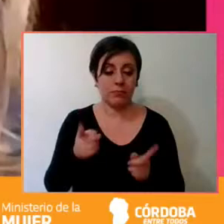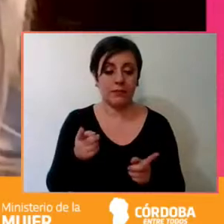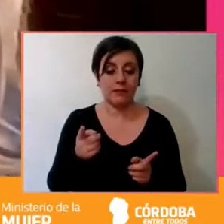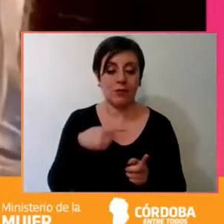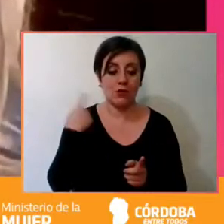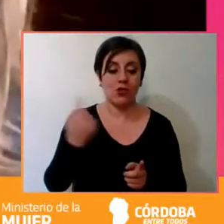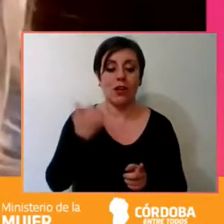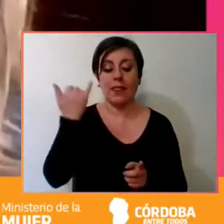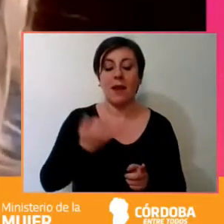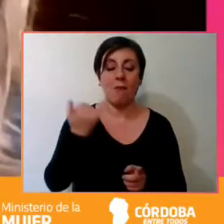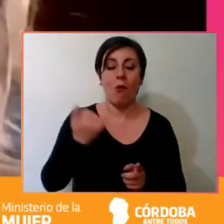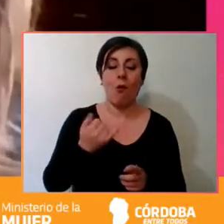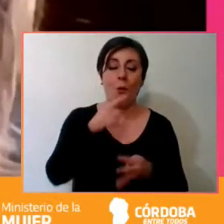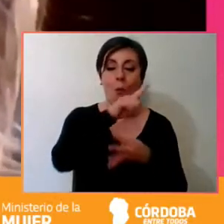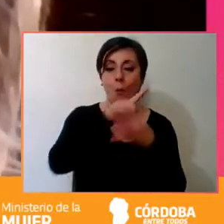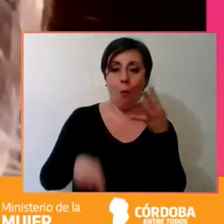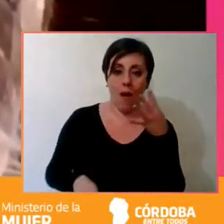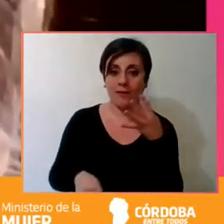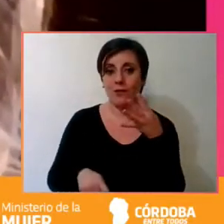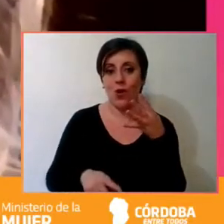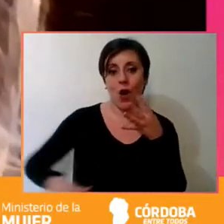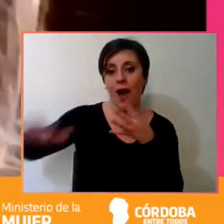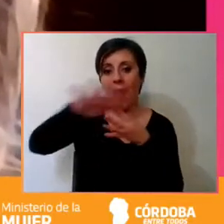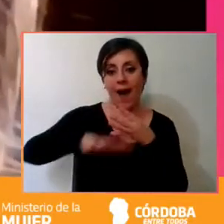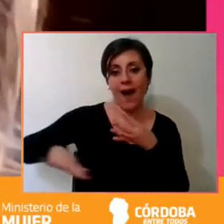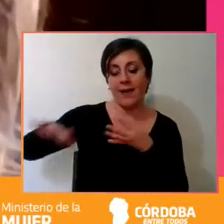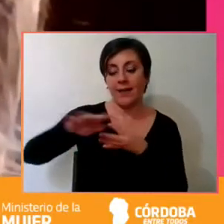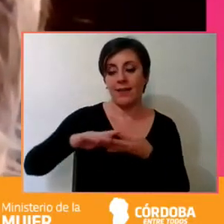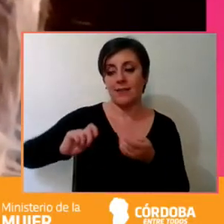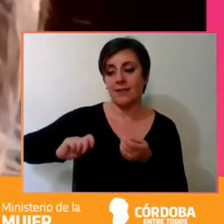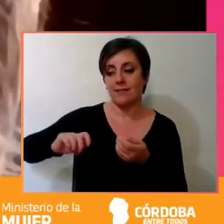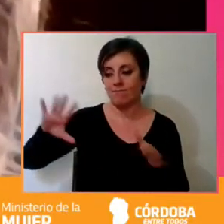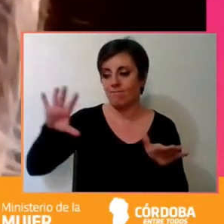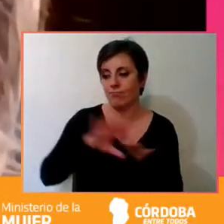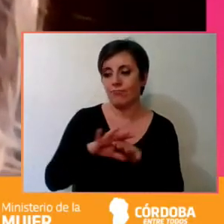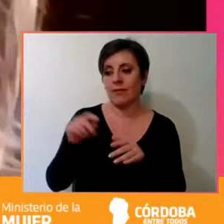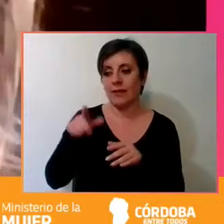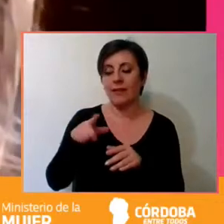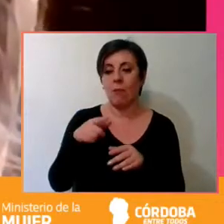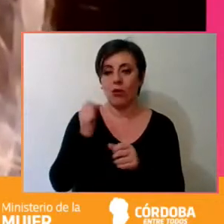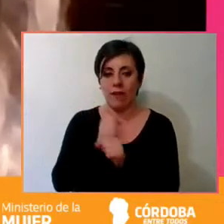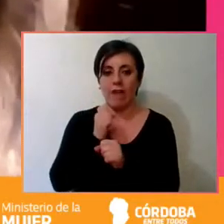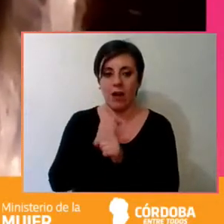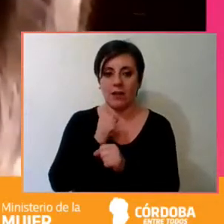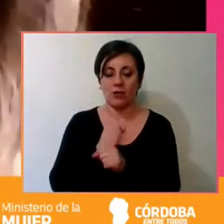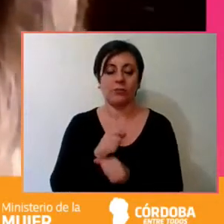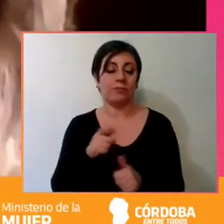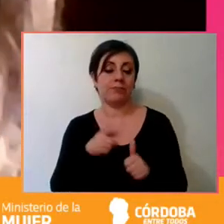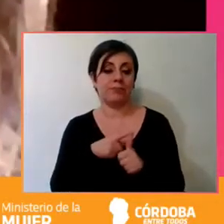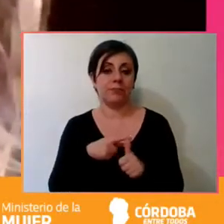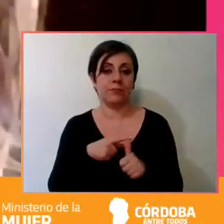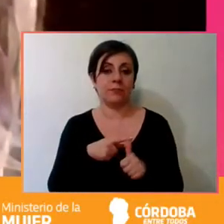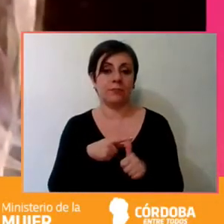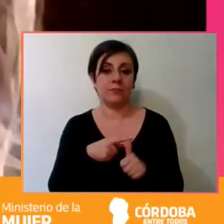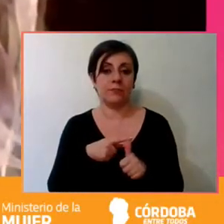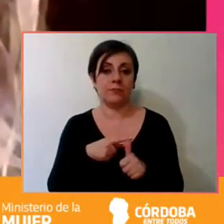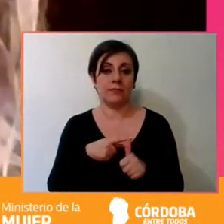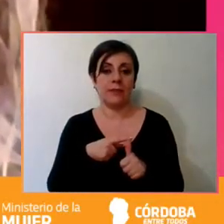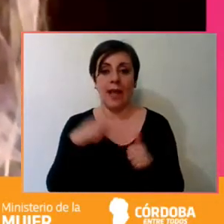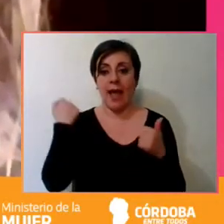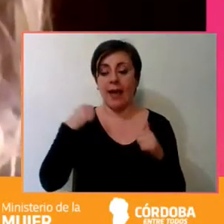tenemos cuatro énfasis, cuatro áreas estratégicas sobre las cuales estamos trabajando. Uno es el pleno ejercicio